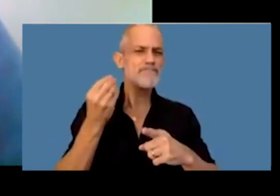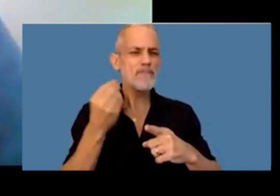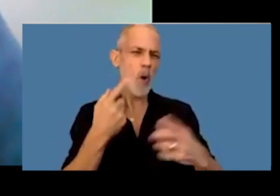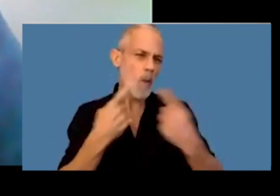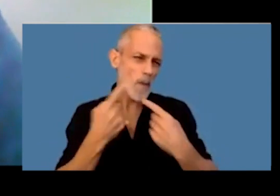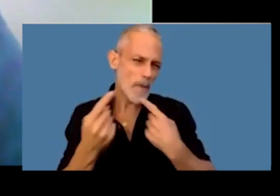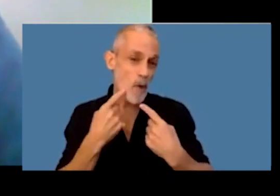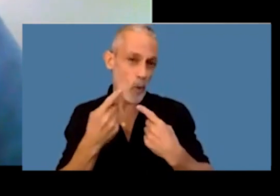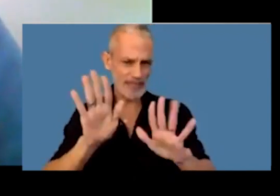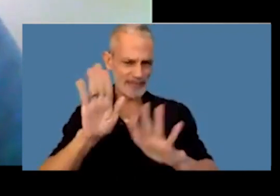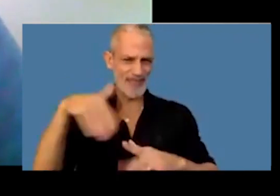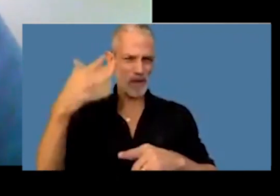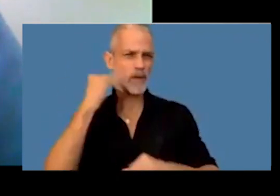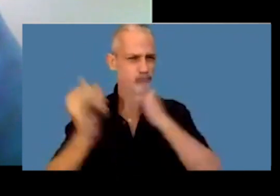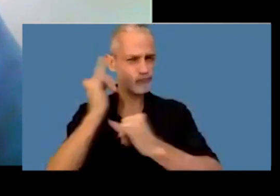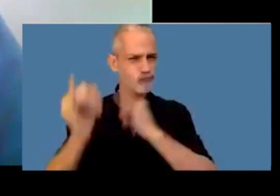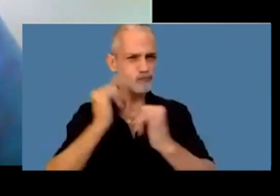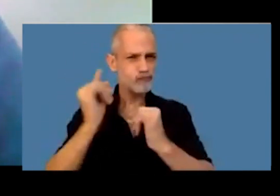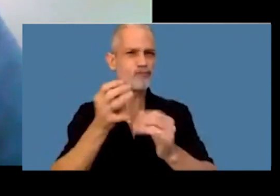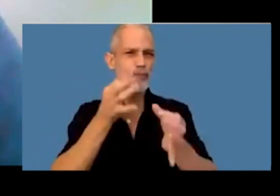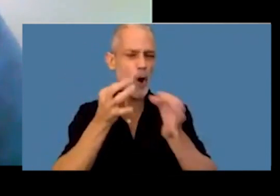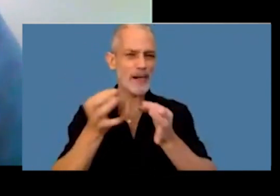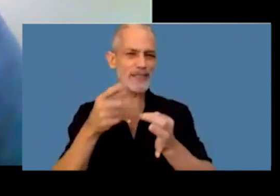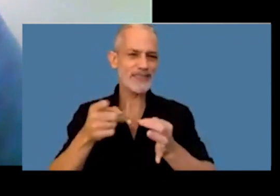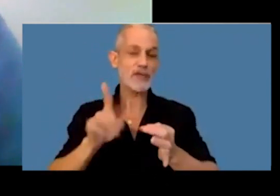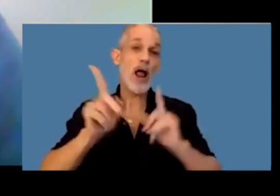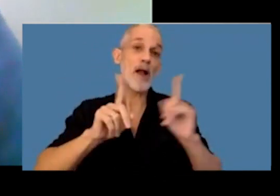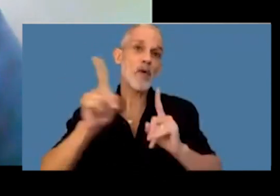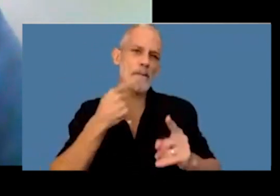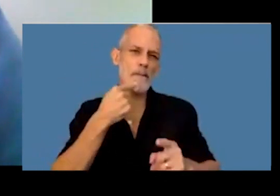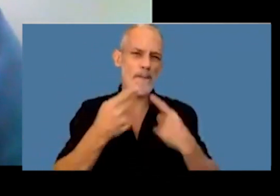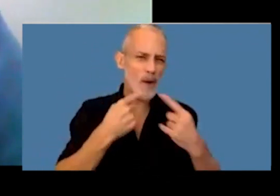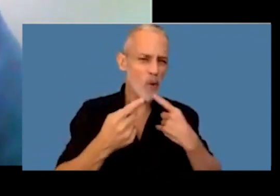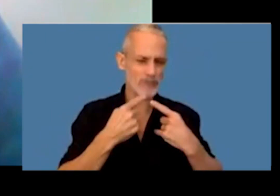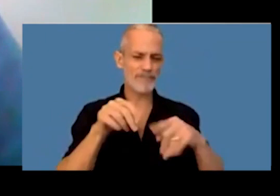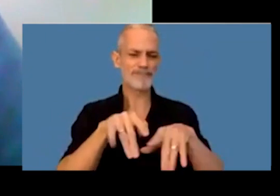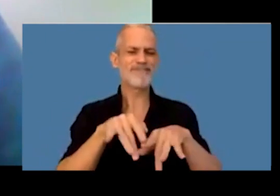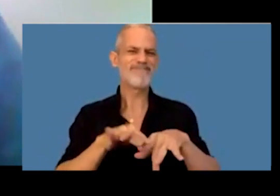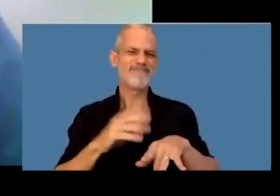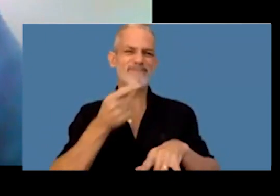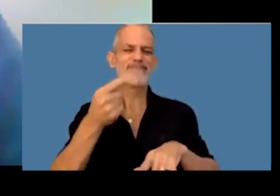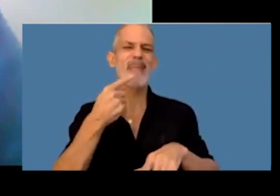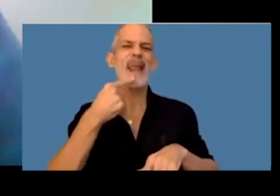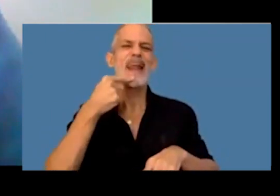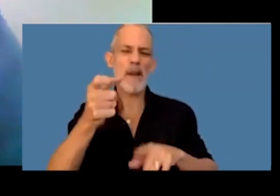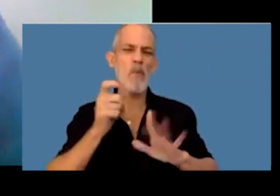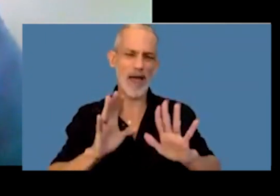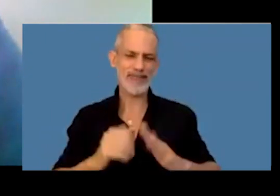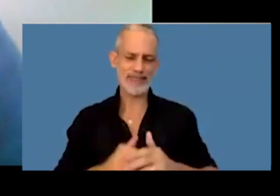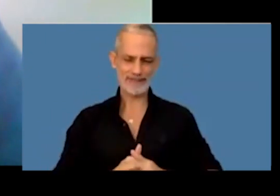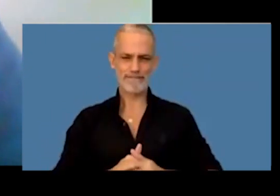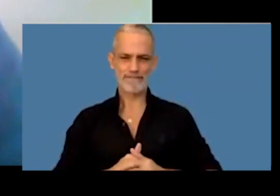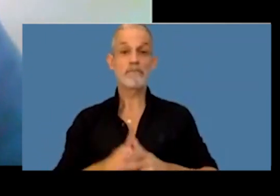vamos a ir charlando y respondiendo un poco las cuestiones que recién preguntaban. Les